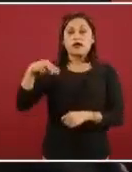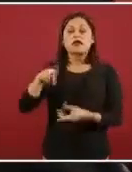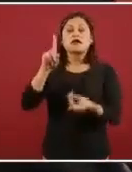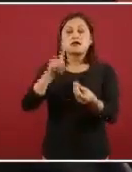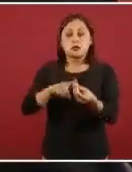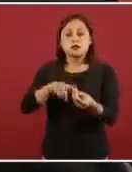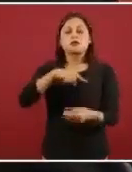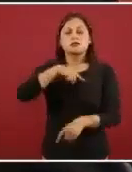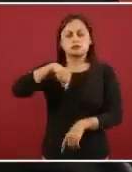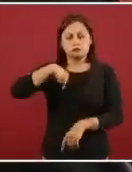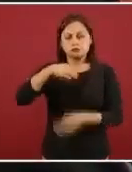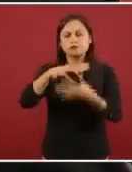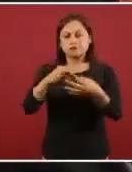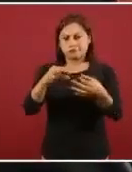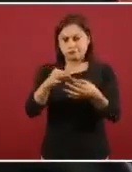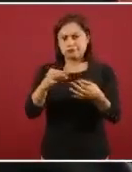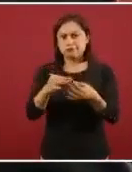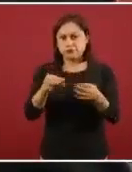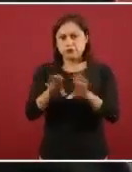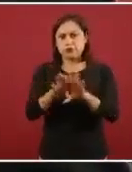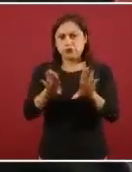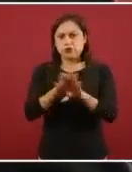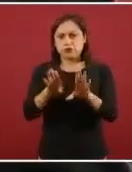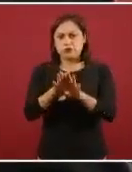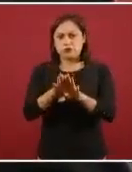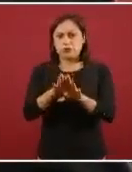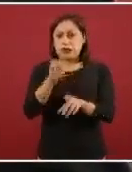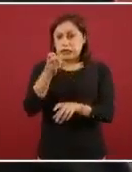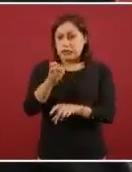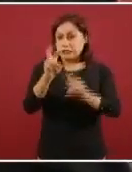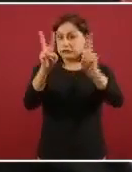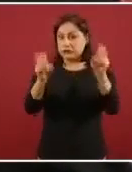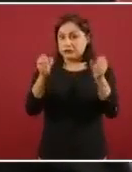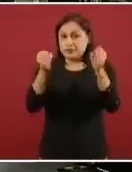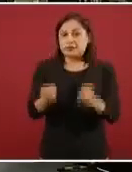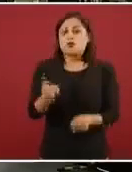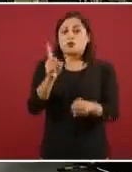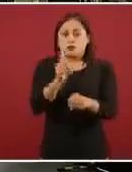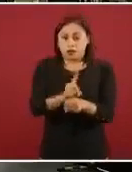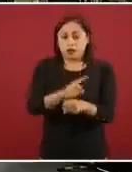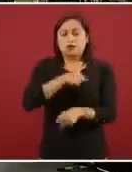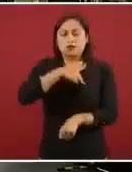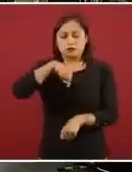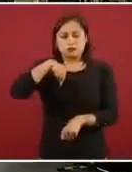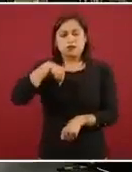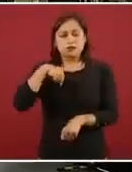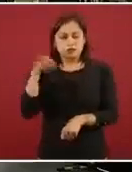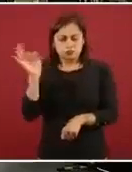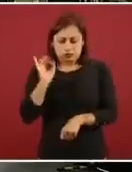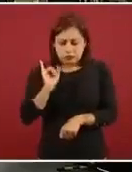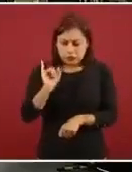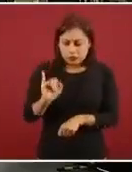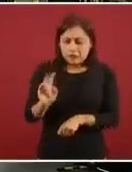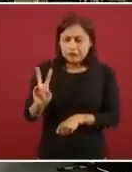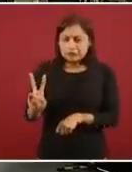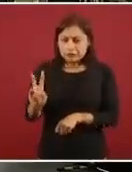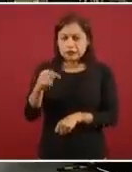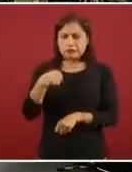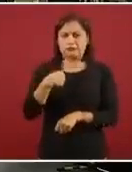tema de seguridad. Lo vamos a hacer jueves o